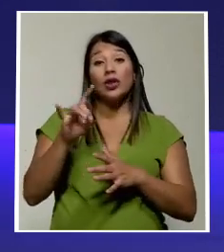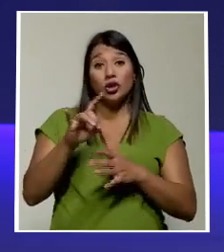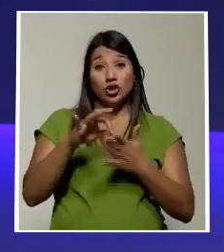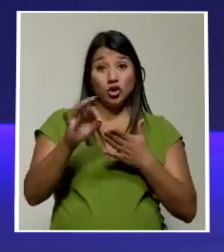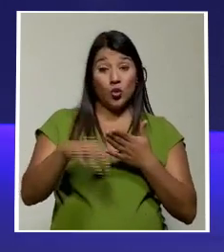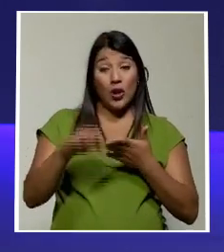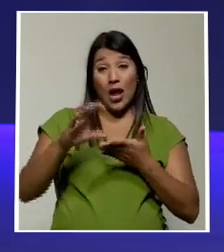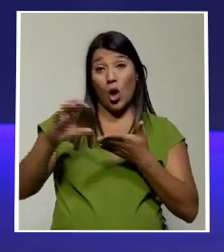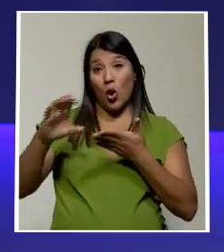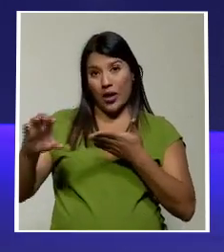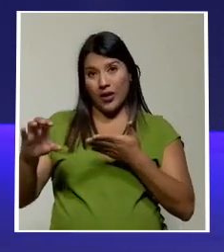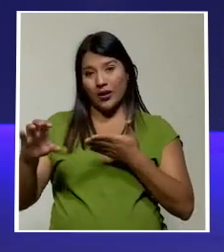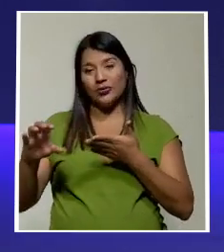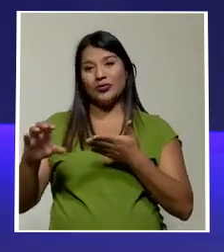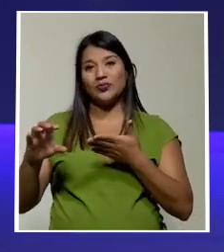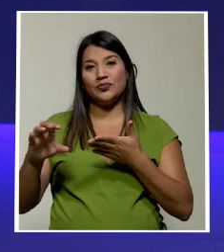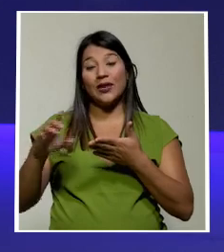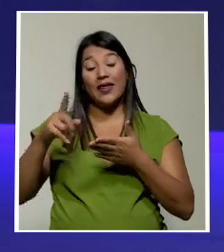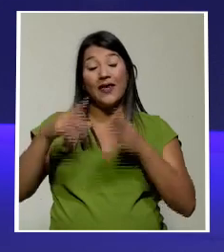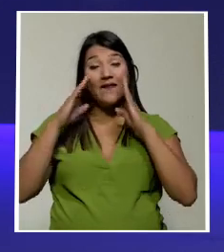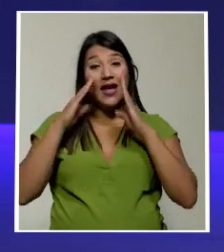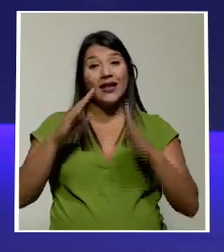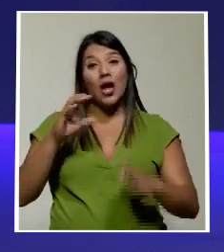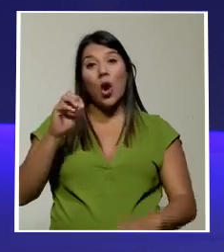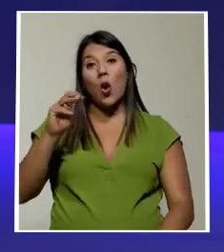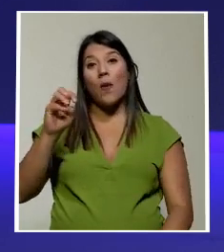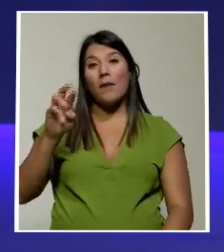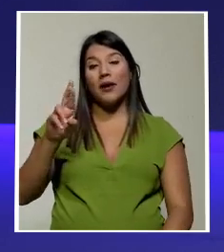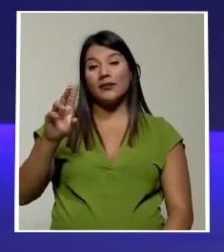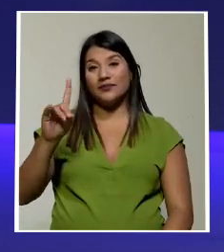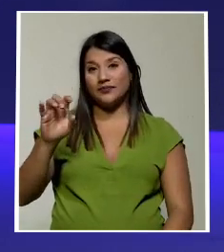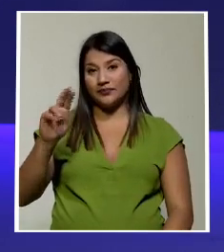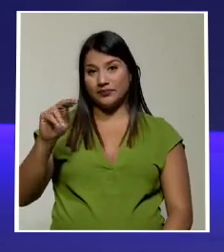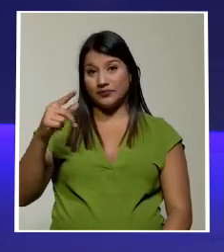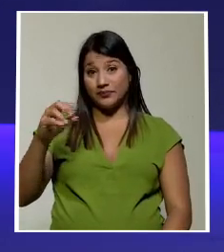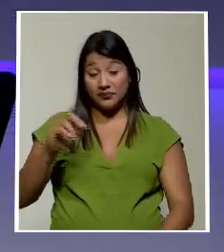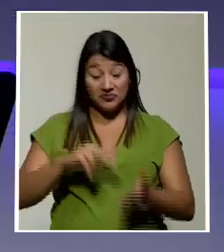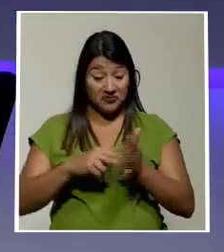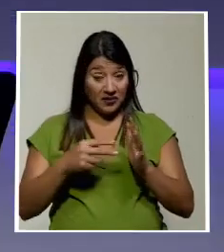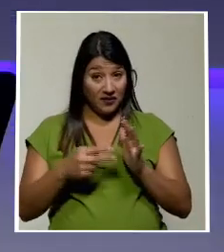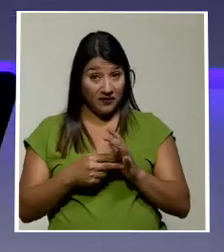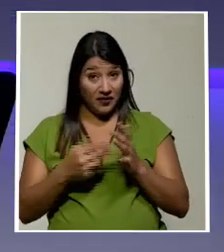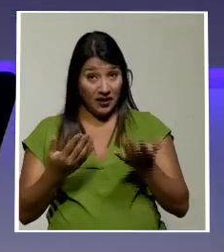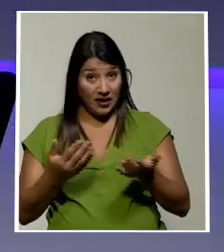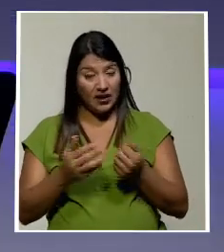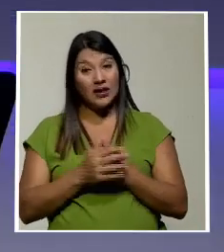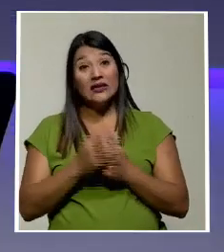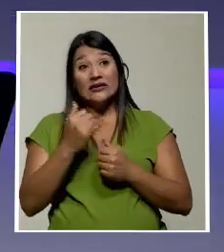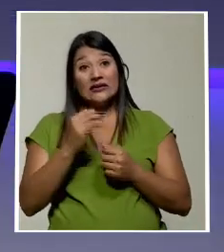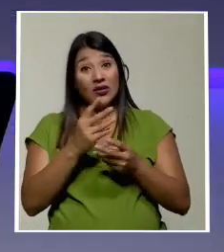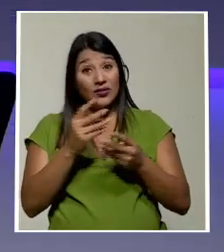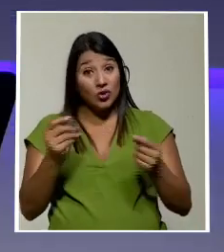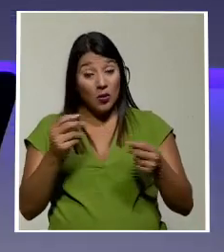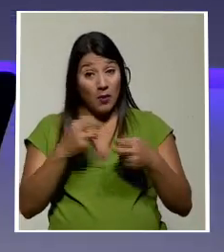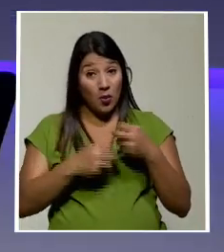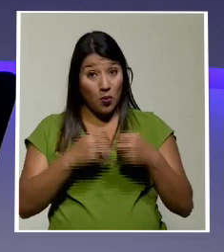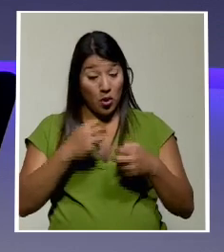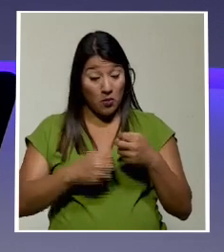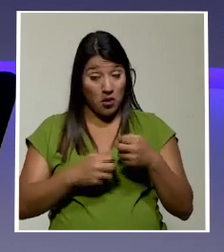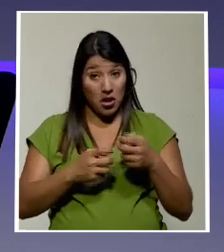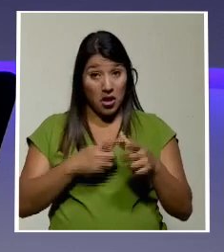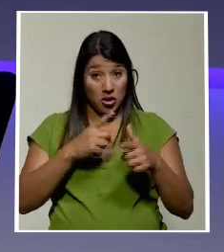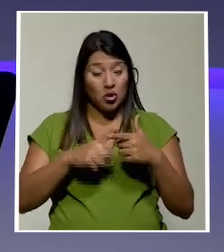colegios que le tocan a la Fundación Amuardengo incluir en este Es decir, que podría estar, si se resuelve el problema, podría